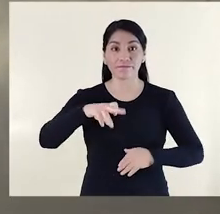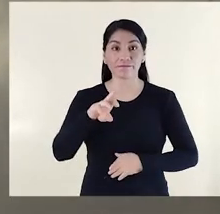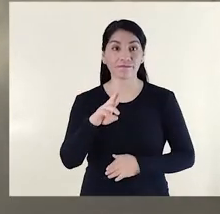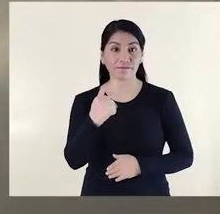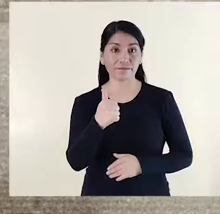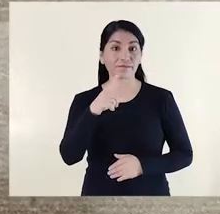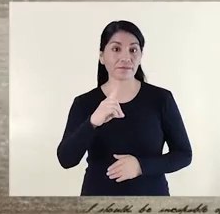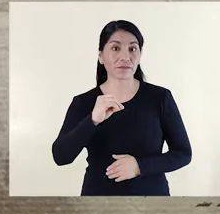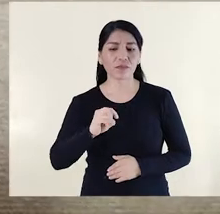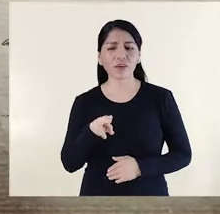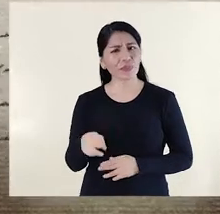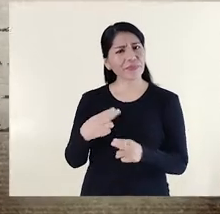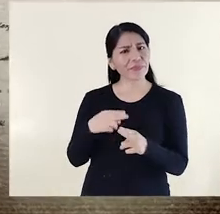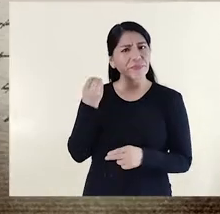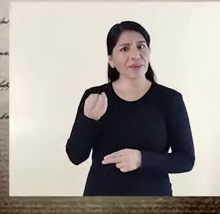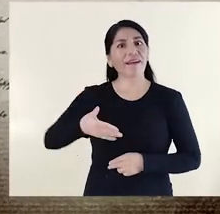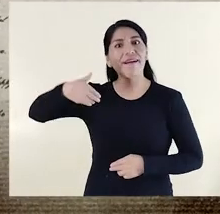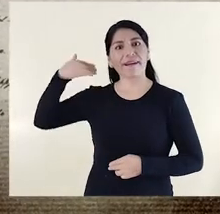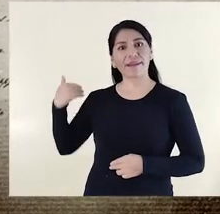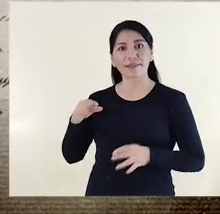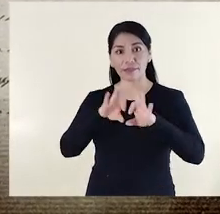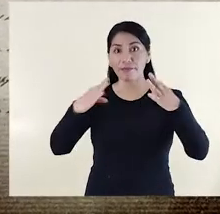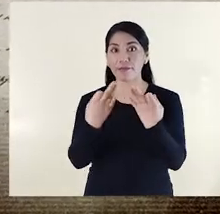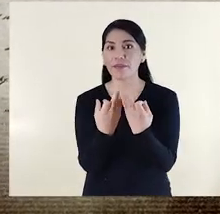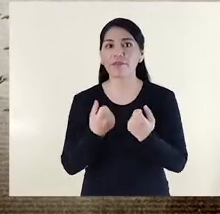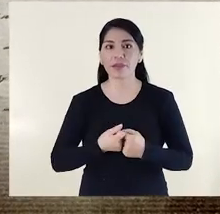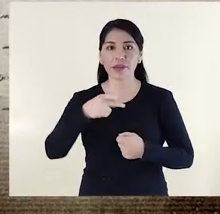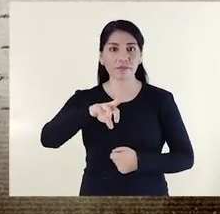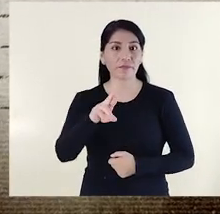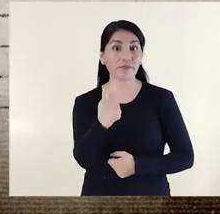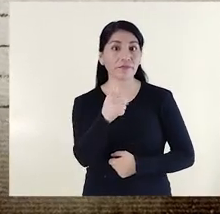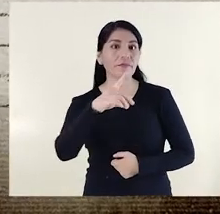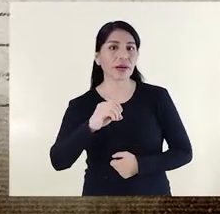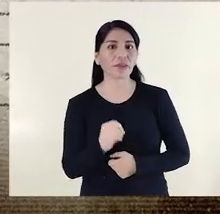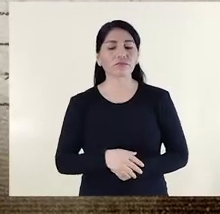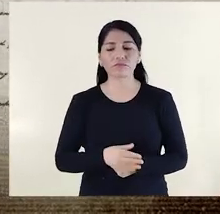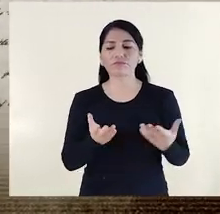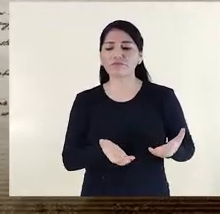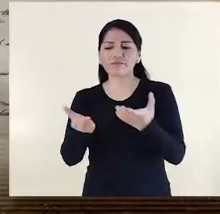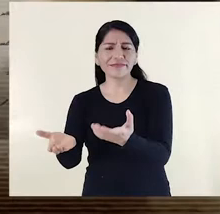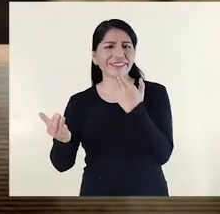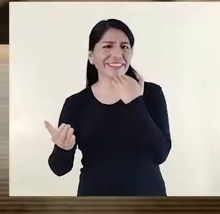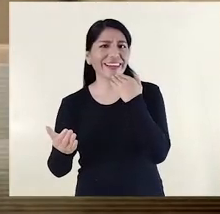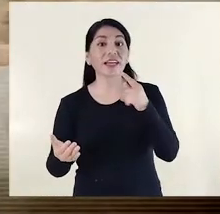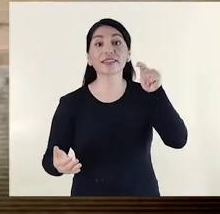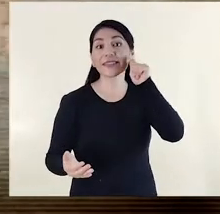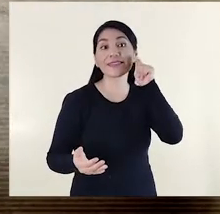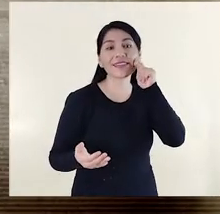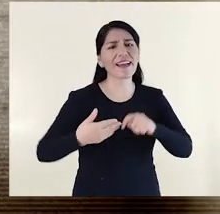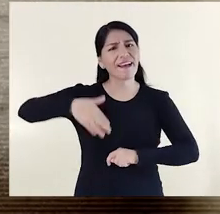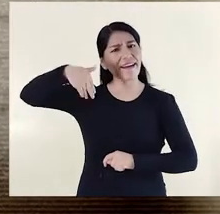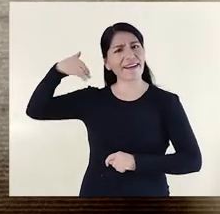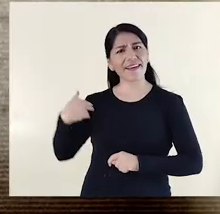Casa Prado. Toma su nombre por haber sido propiedad de la familia Prado Ugarteche, pero recibida en herencia de una tía